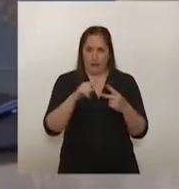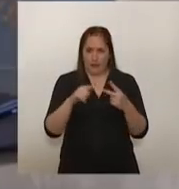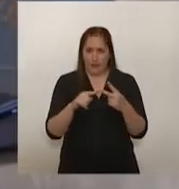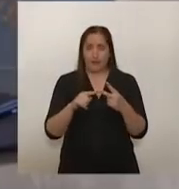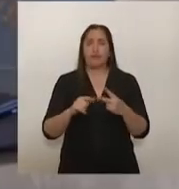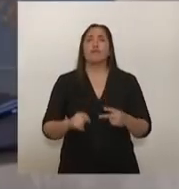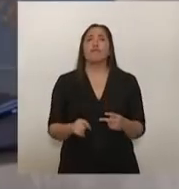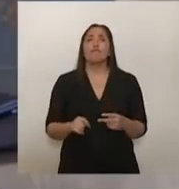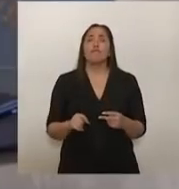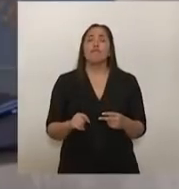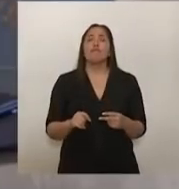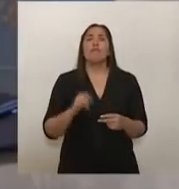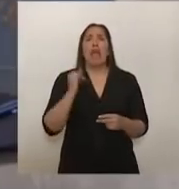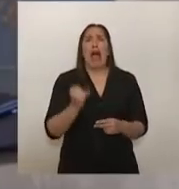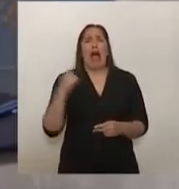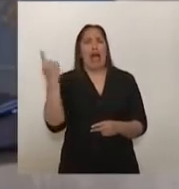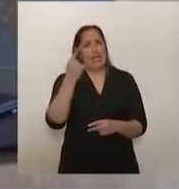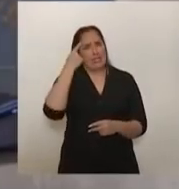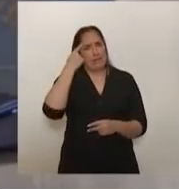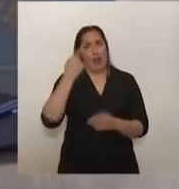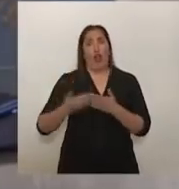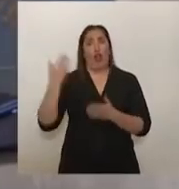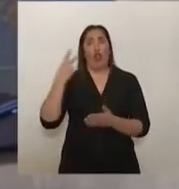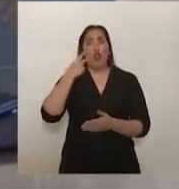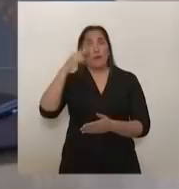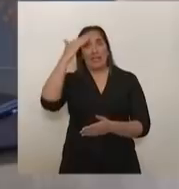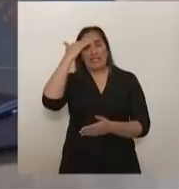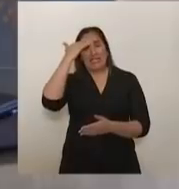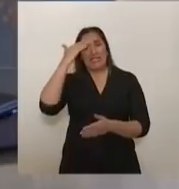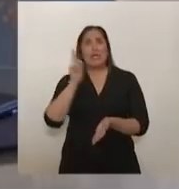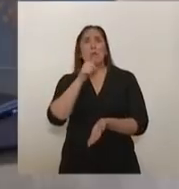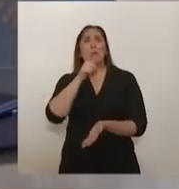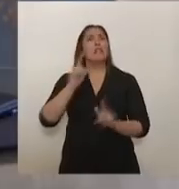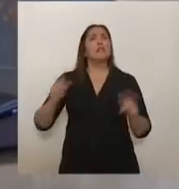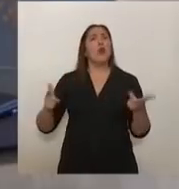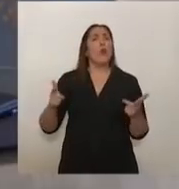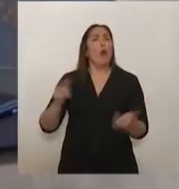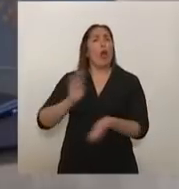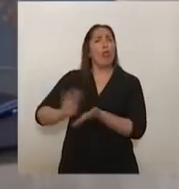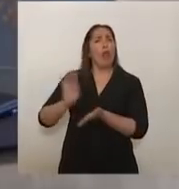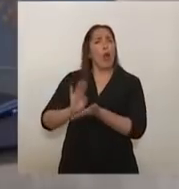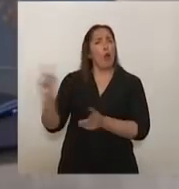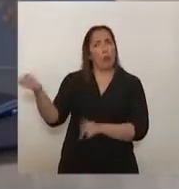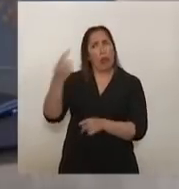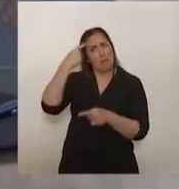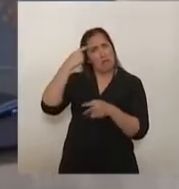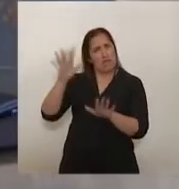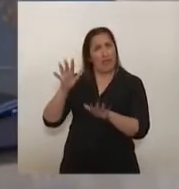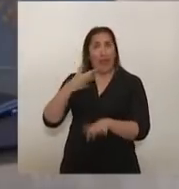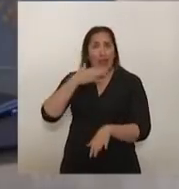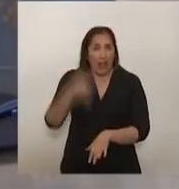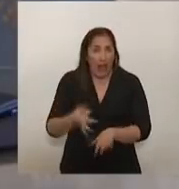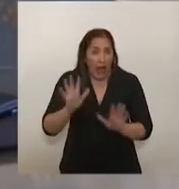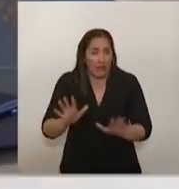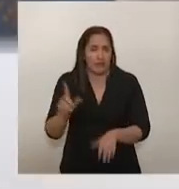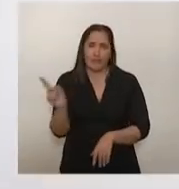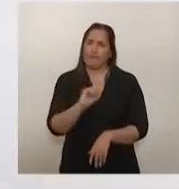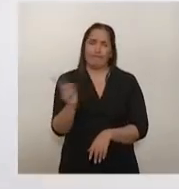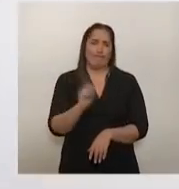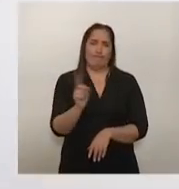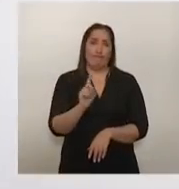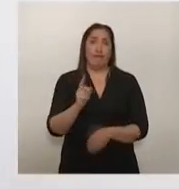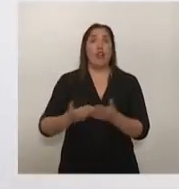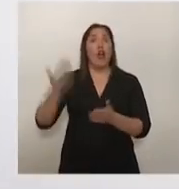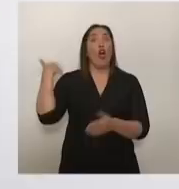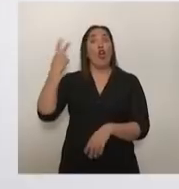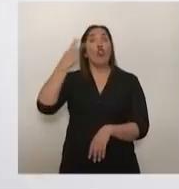lado, existe la sensación de que en 2015 el Estado argentino no tenía deudas. Esto no es cierto. En